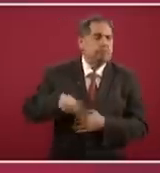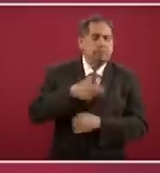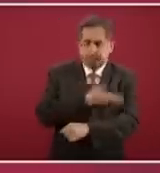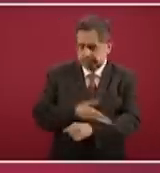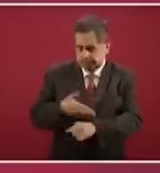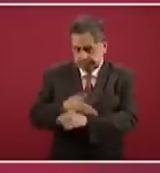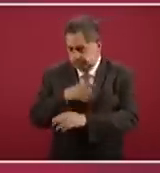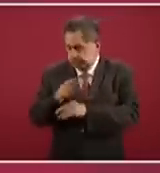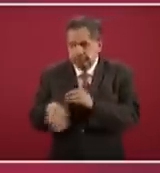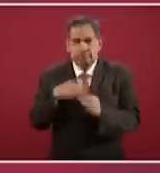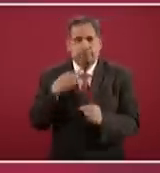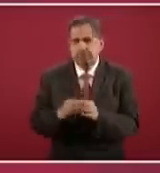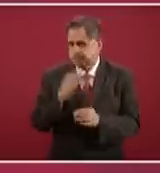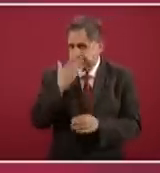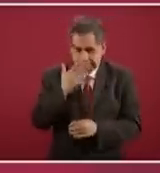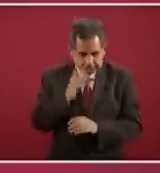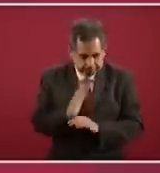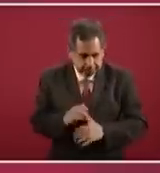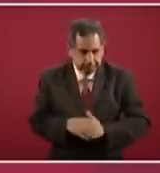también